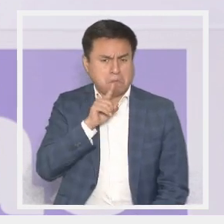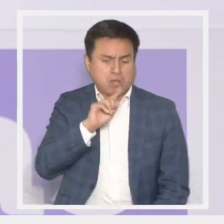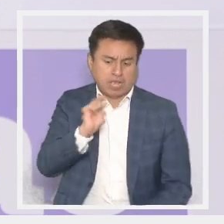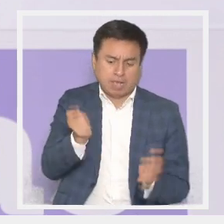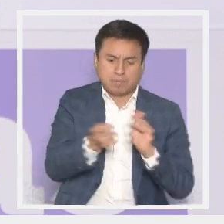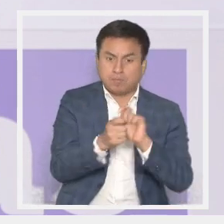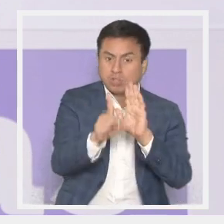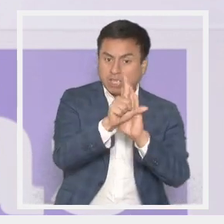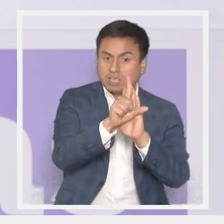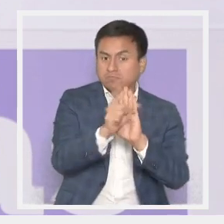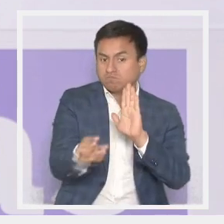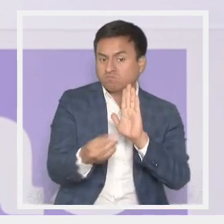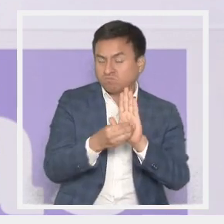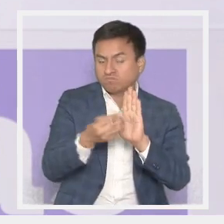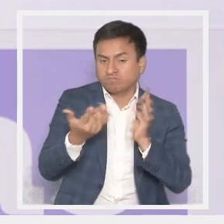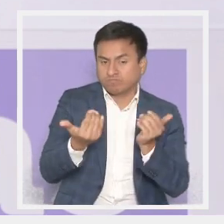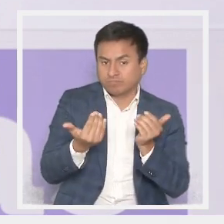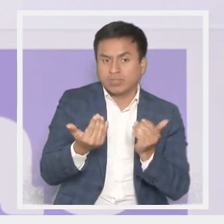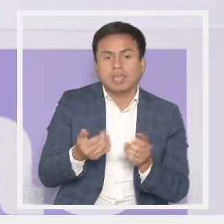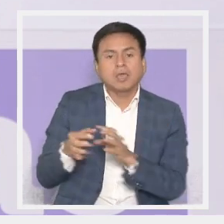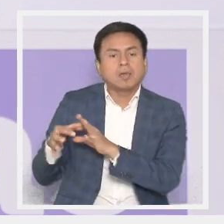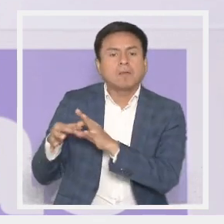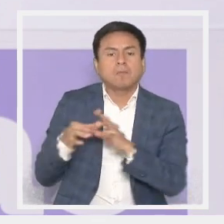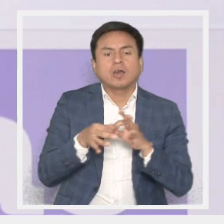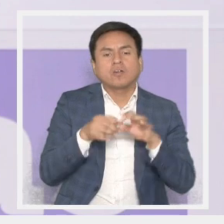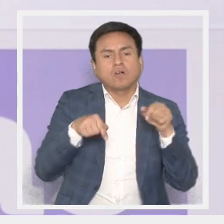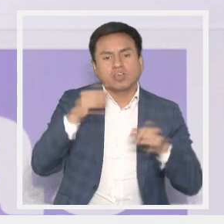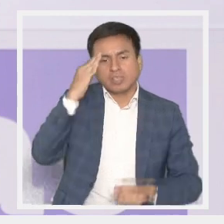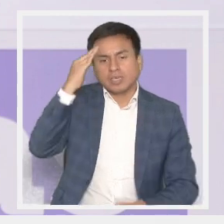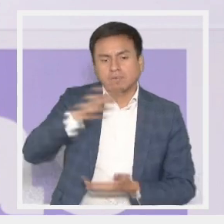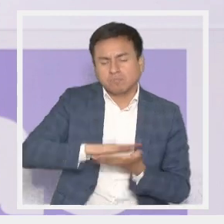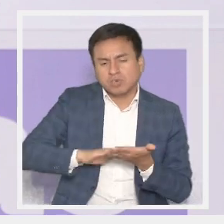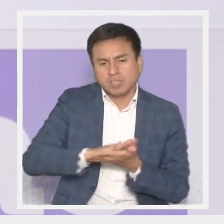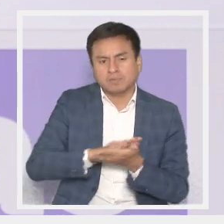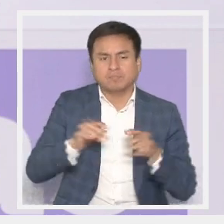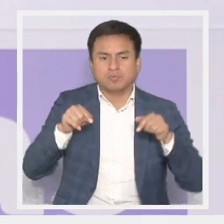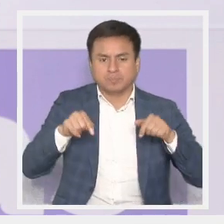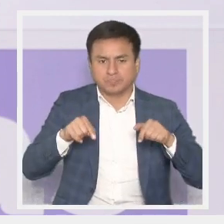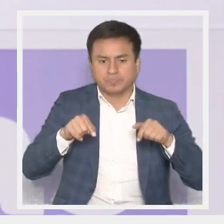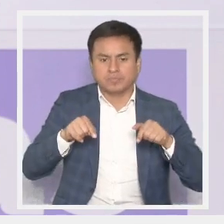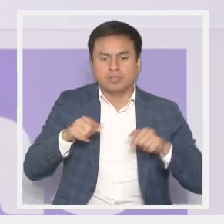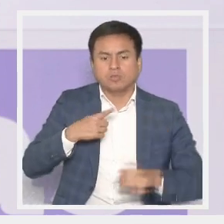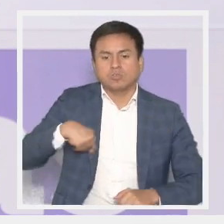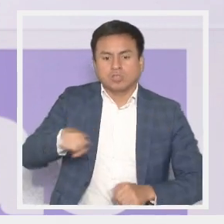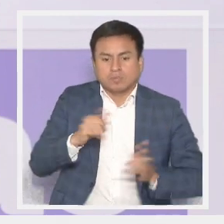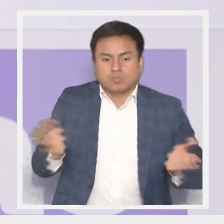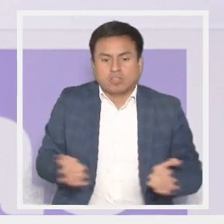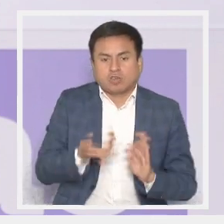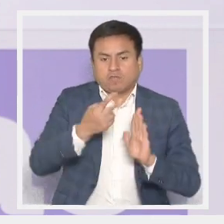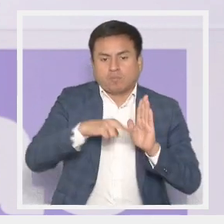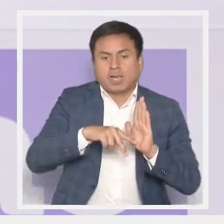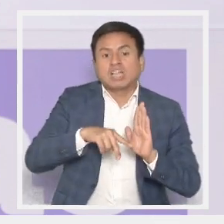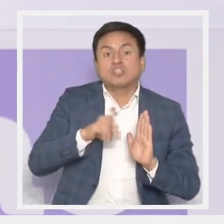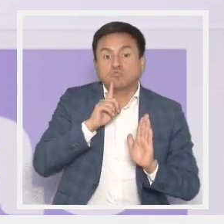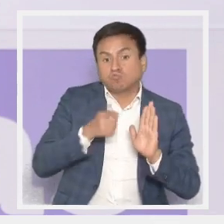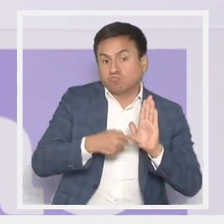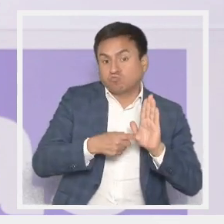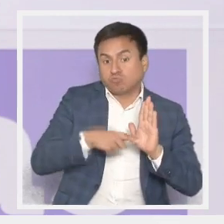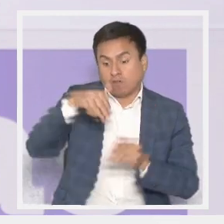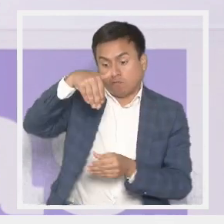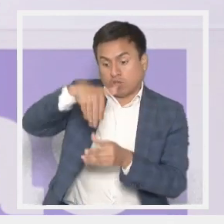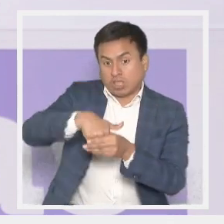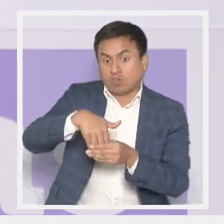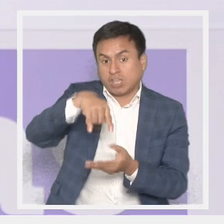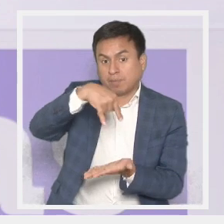en ley. Por eso, hoy día, por ejemplo, estamos impulsando una reforma tributaria que de hecho se vota hoy día en